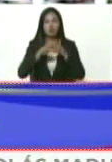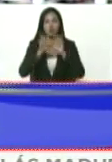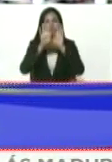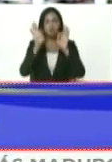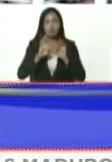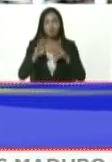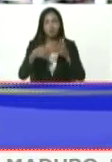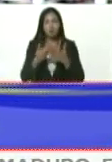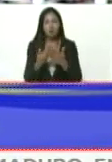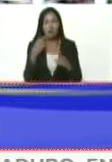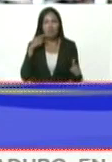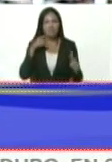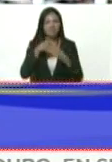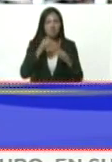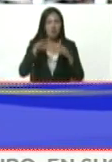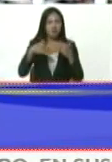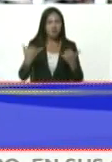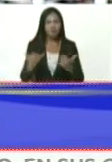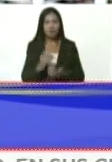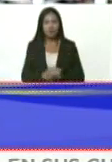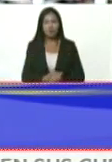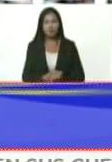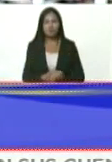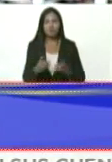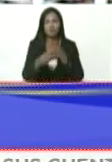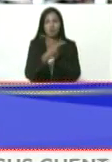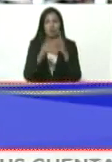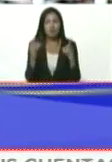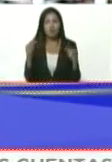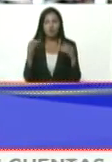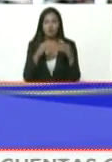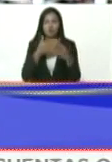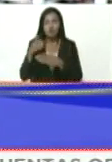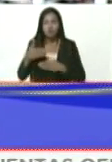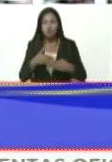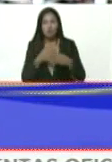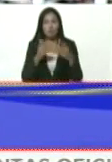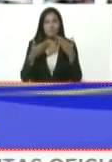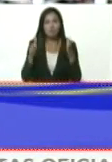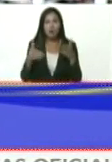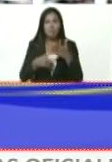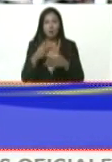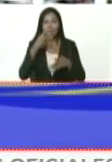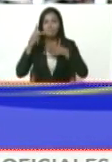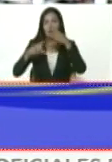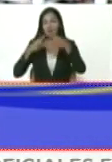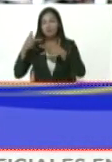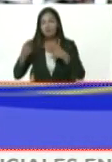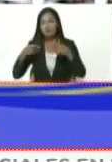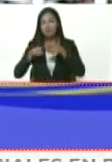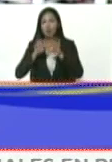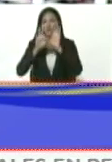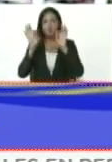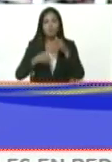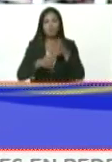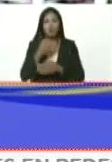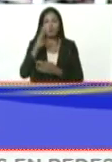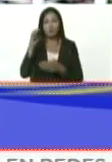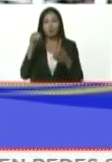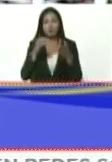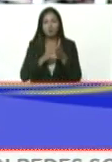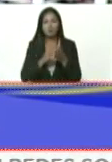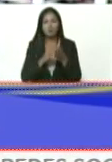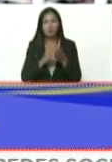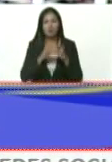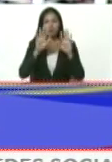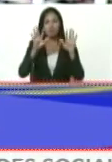la dirección democrática, colectiva, popular y política de más de 4.000, el